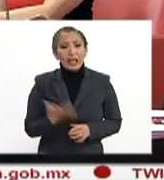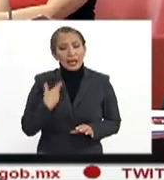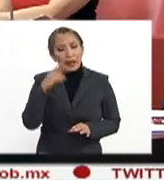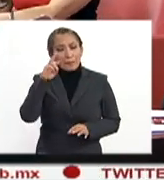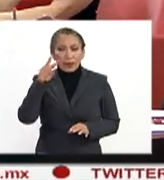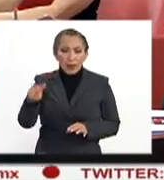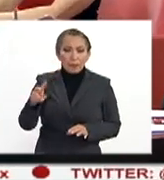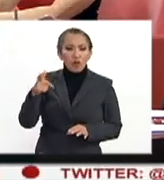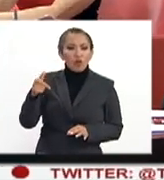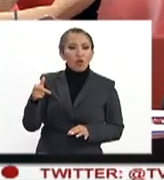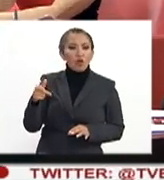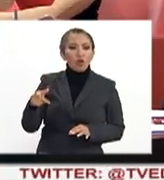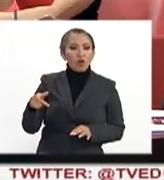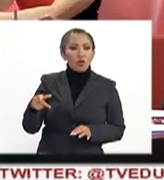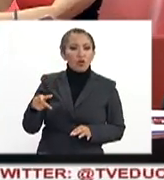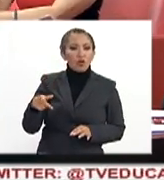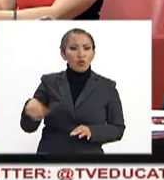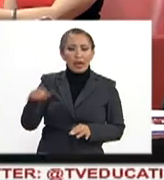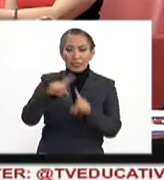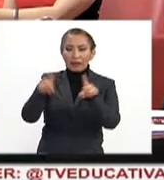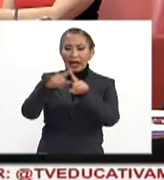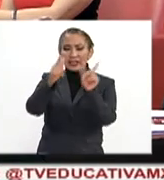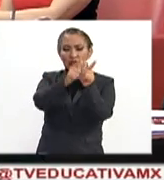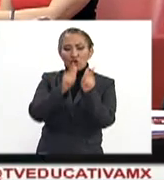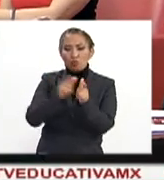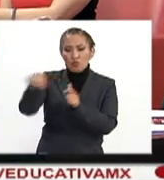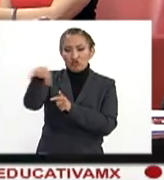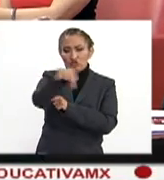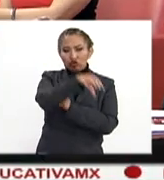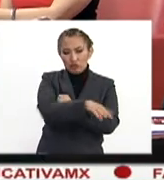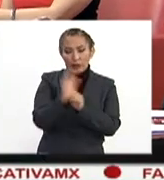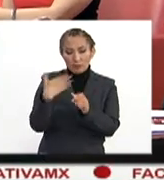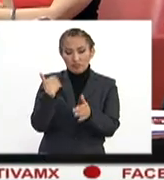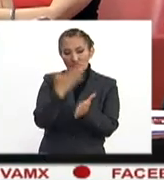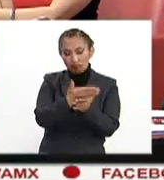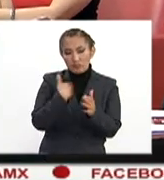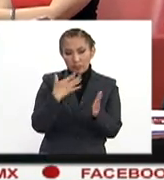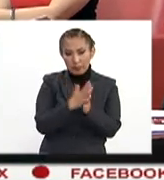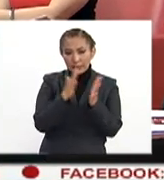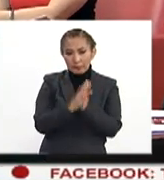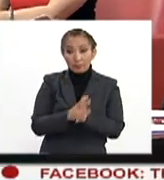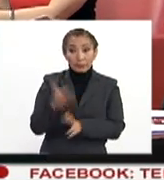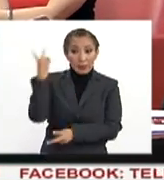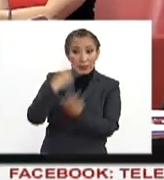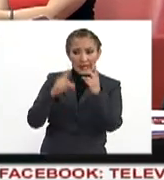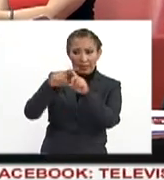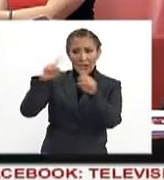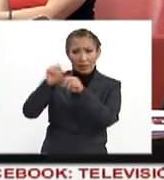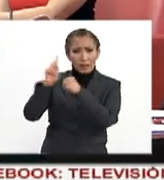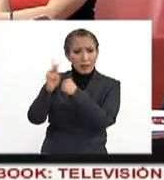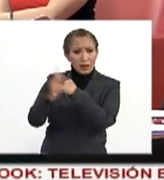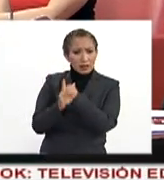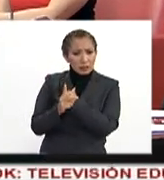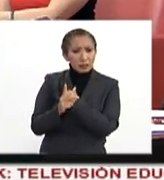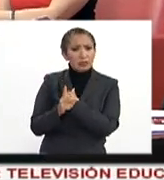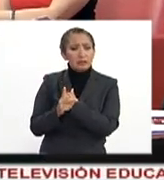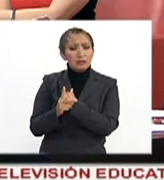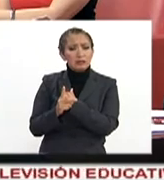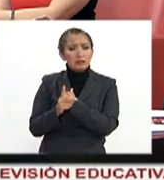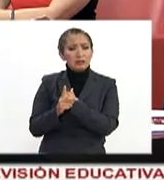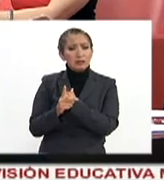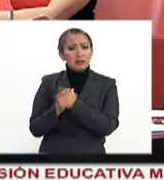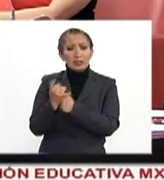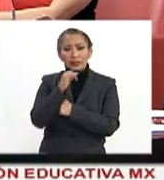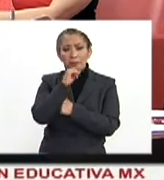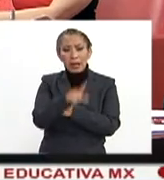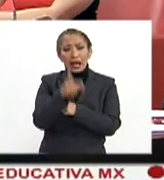estamos viendo ahí a los diversos grupos participantes. Vienen de muchos países, ¿verdad?